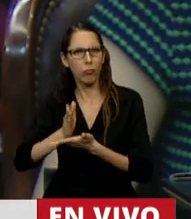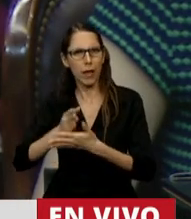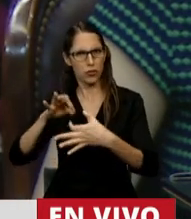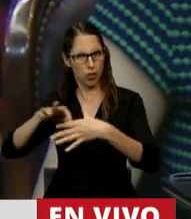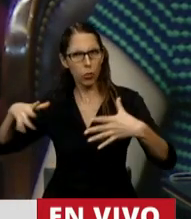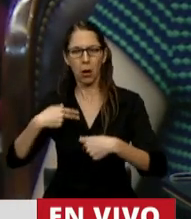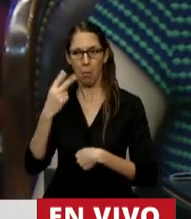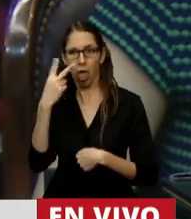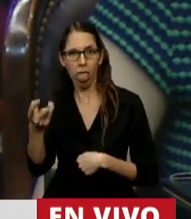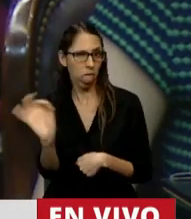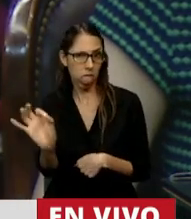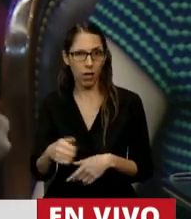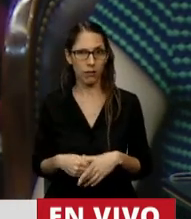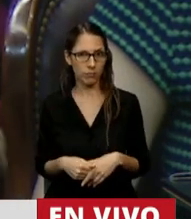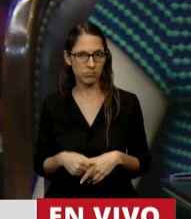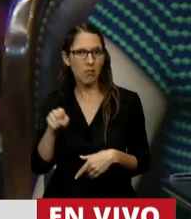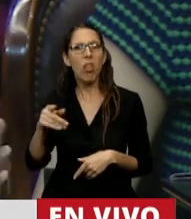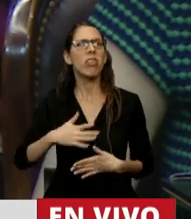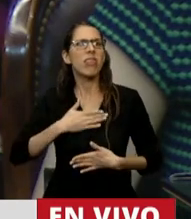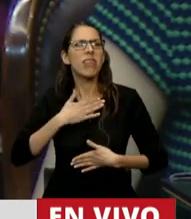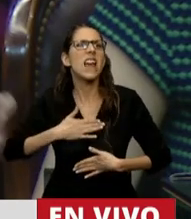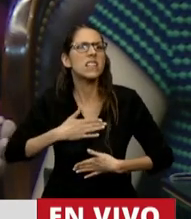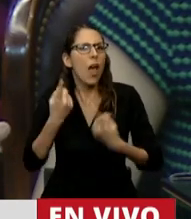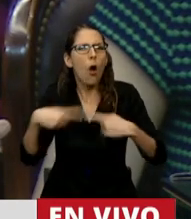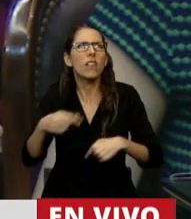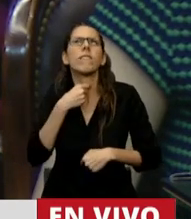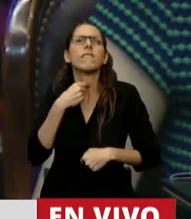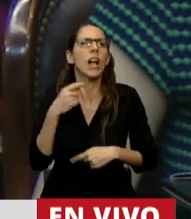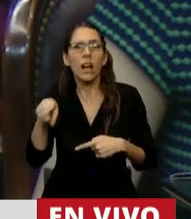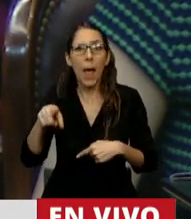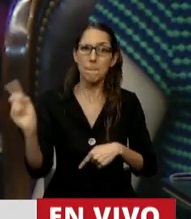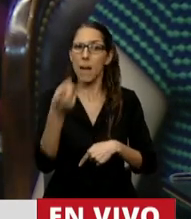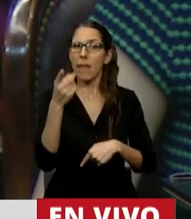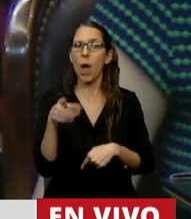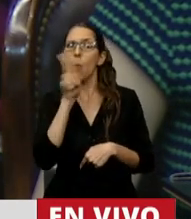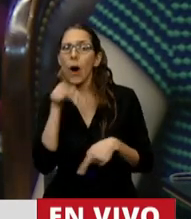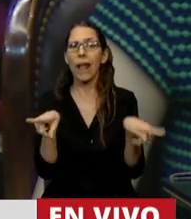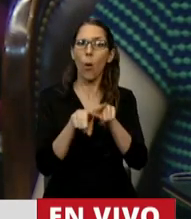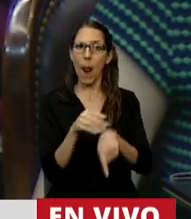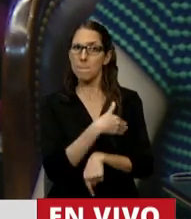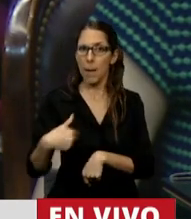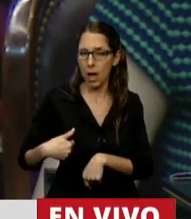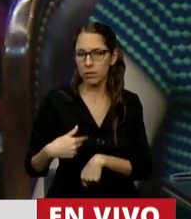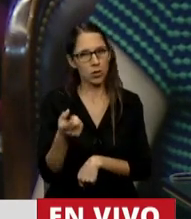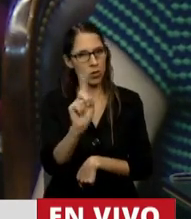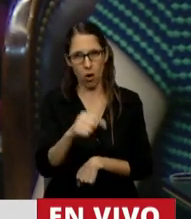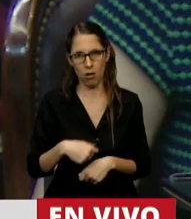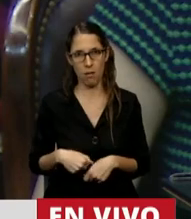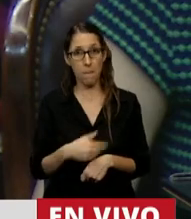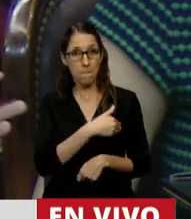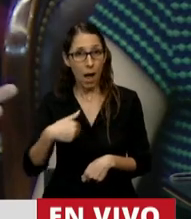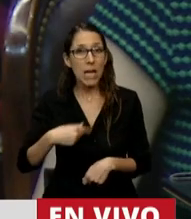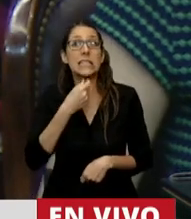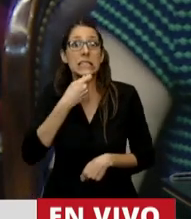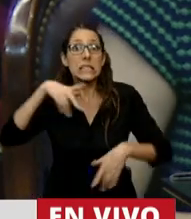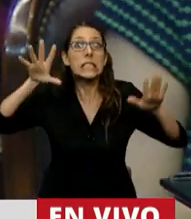deseo. La maternidad no tiene que ser nuestro único destino. La maternidad debe ser deseada porque no